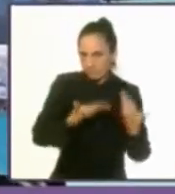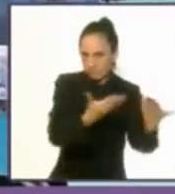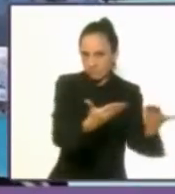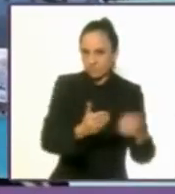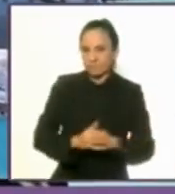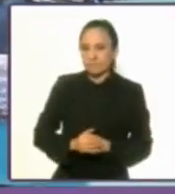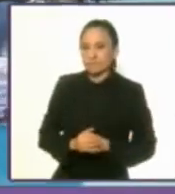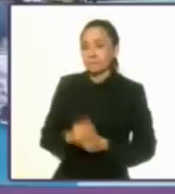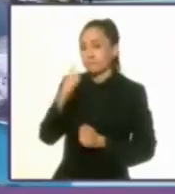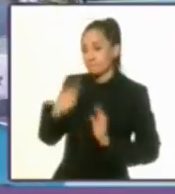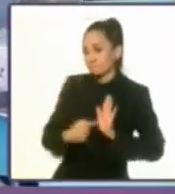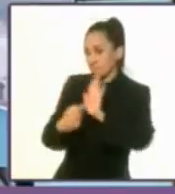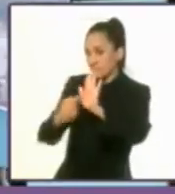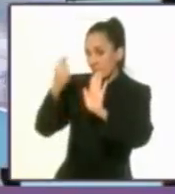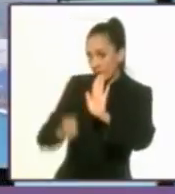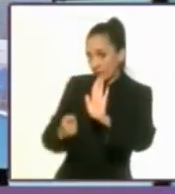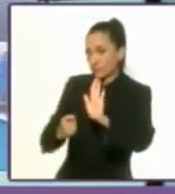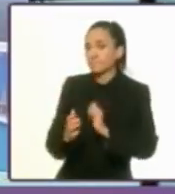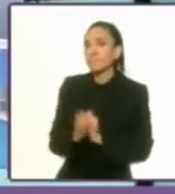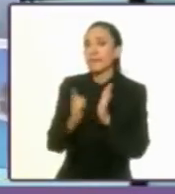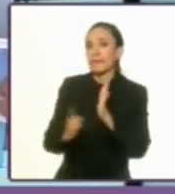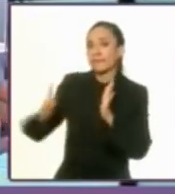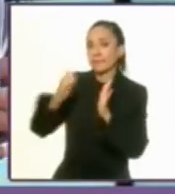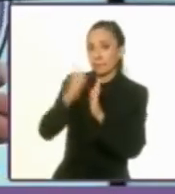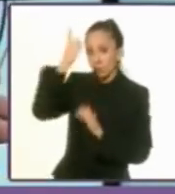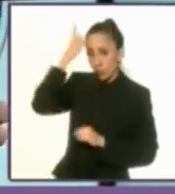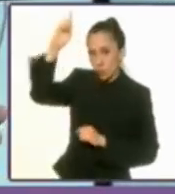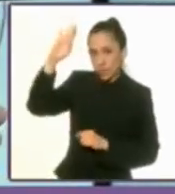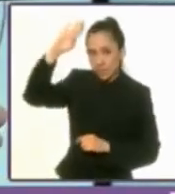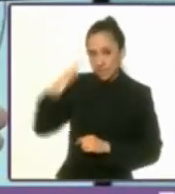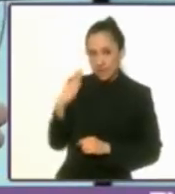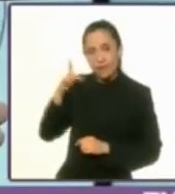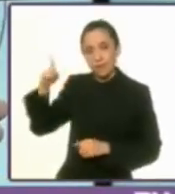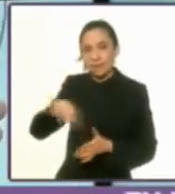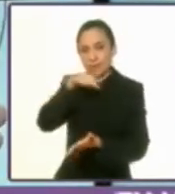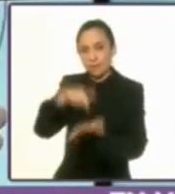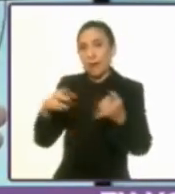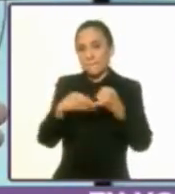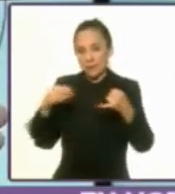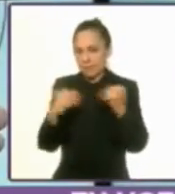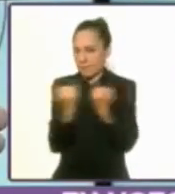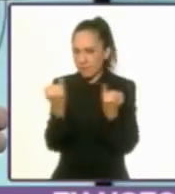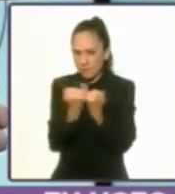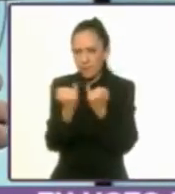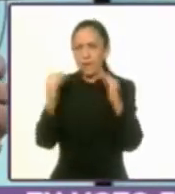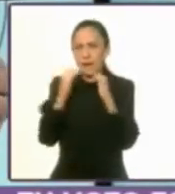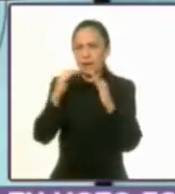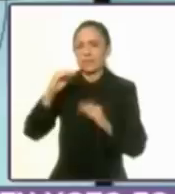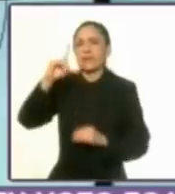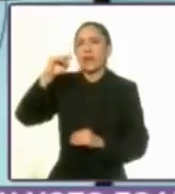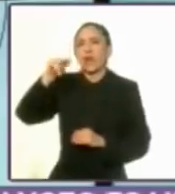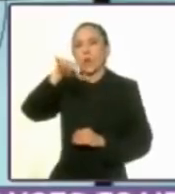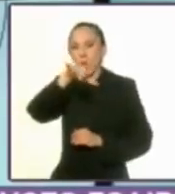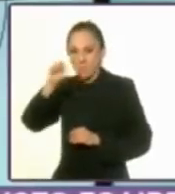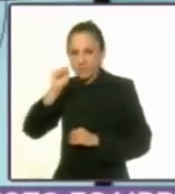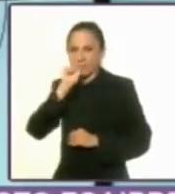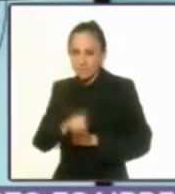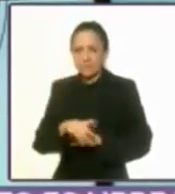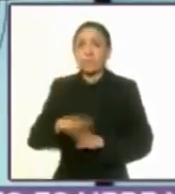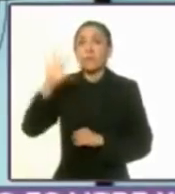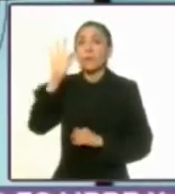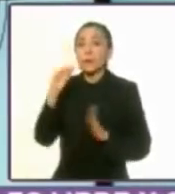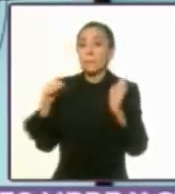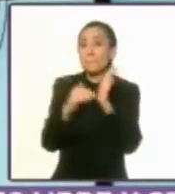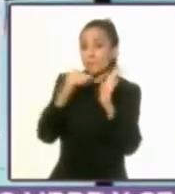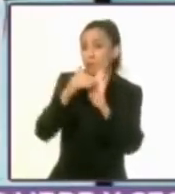tiene alejandra barrales en miami tiene otra casa en las lomas de 40 millones de pesos y hoy yo le pregunto